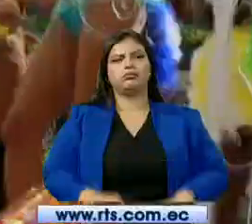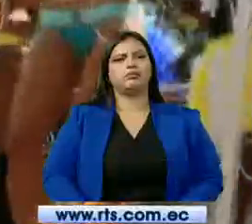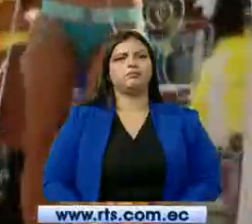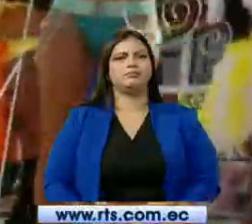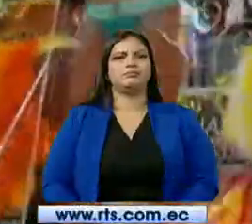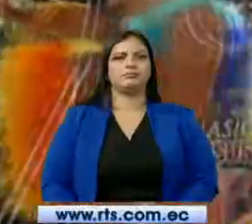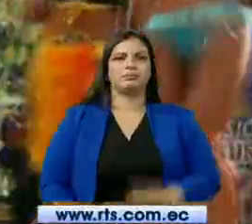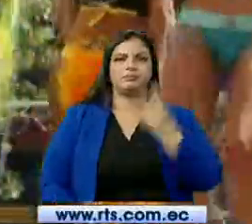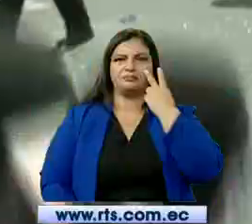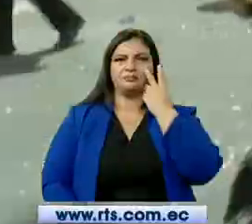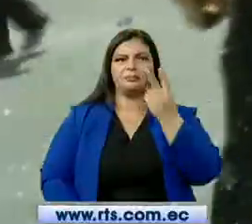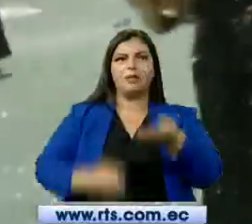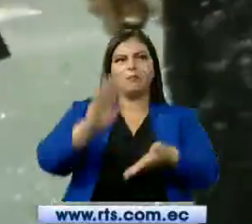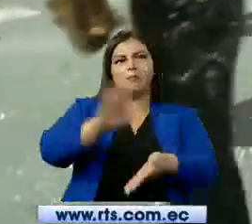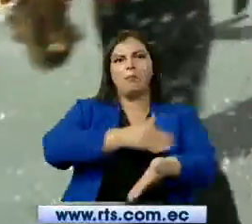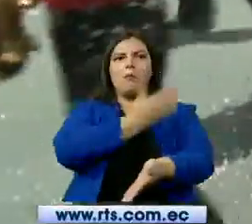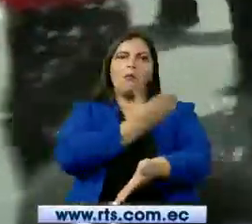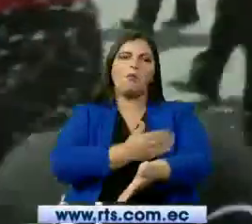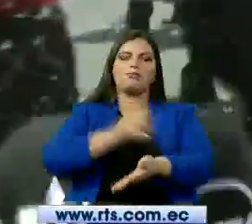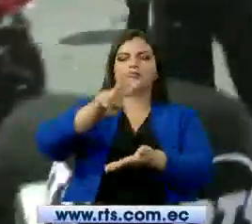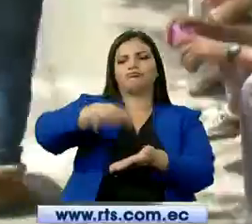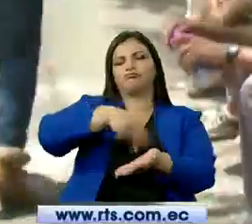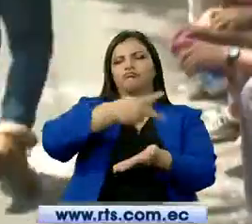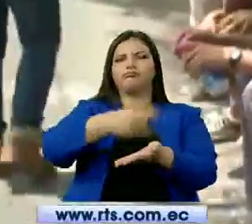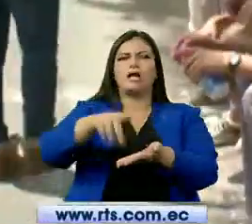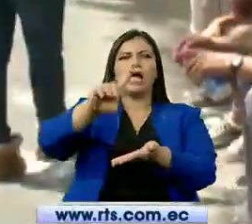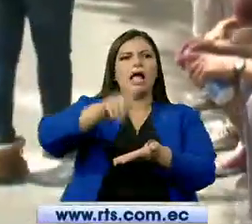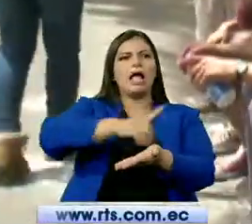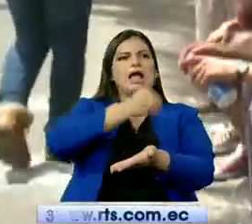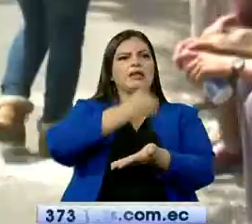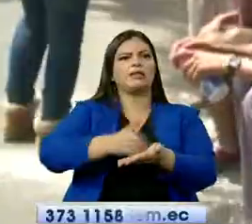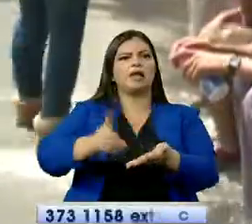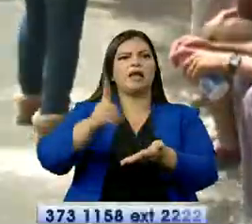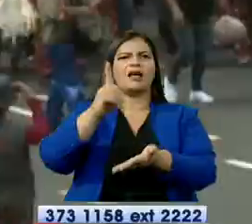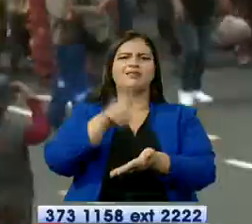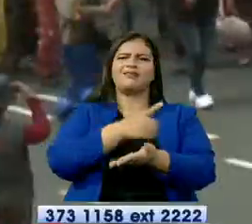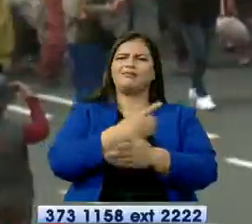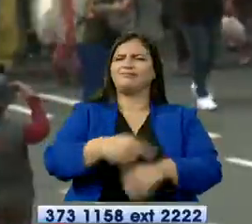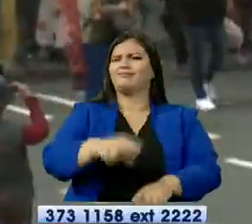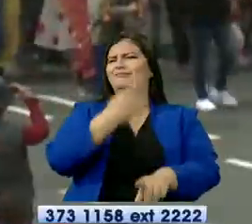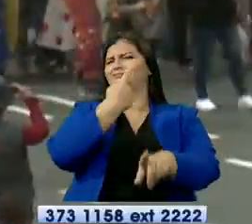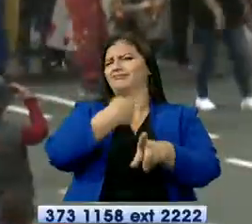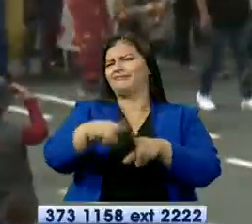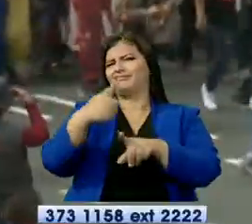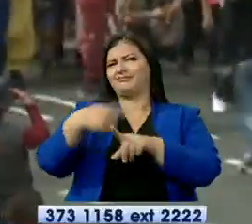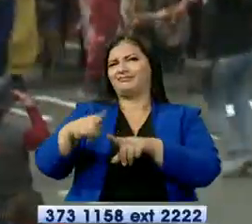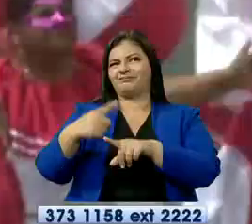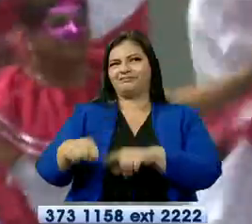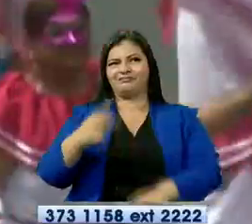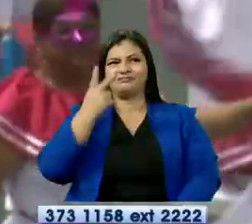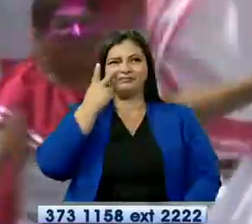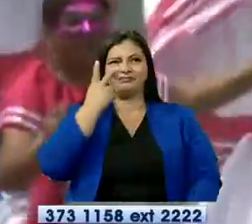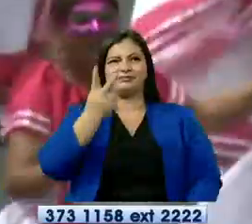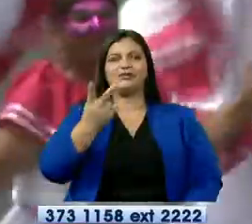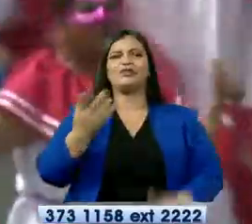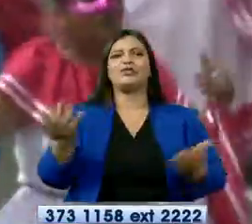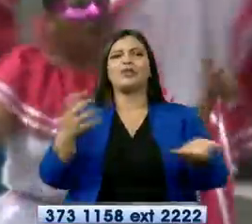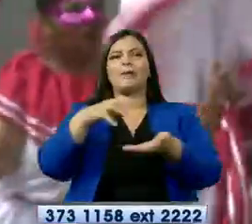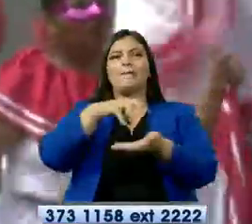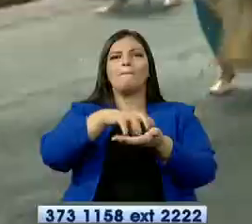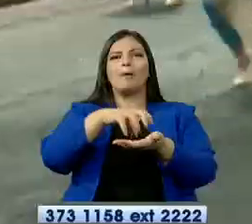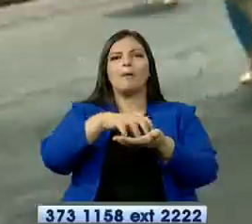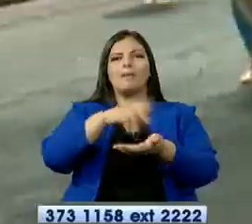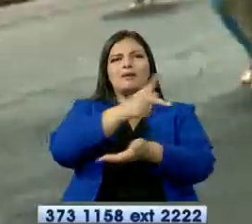Música, danza, color, mucha algarabía y espuma de carnaval no faltaron en el desfile del Carnaval Quiteño